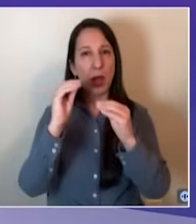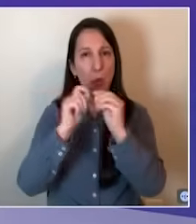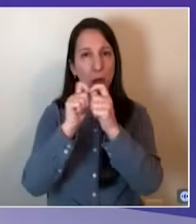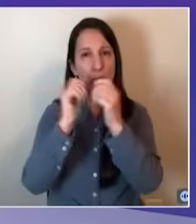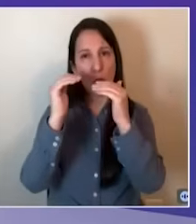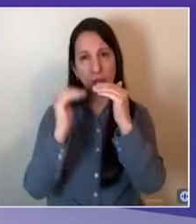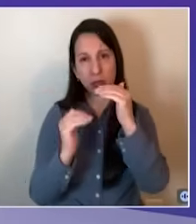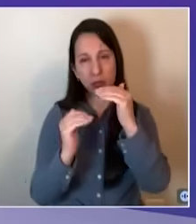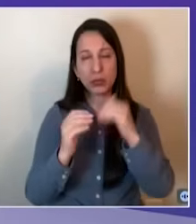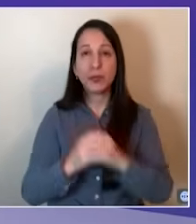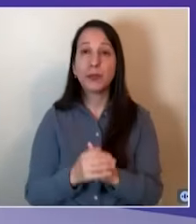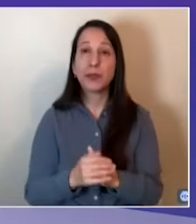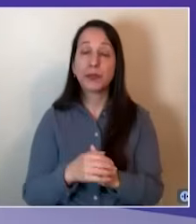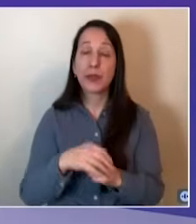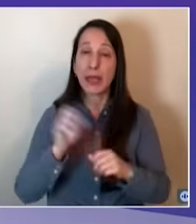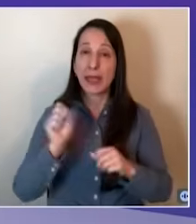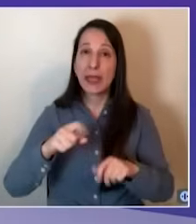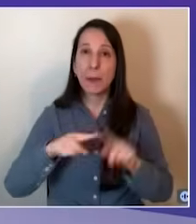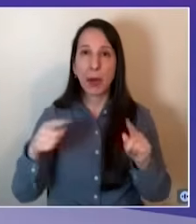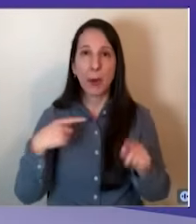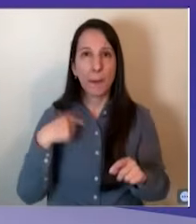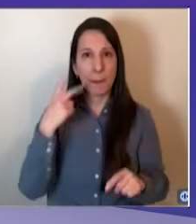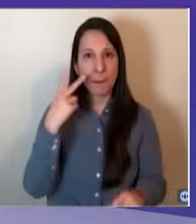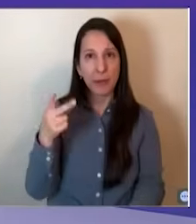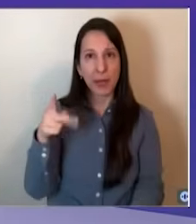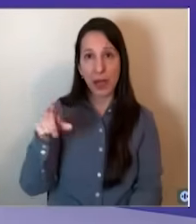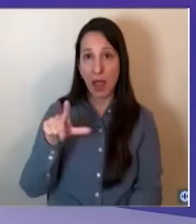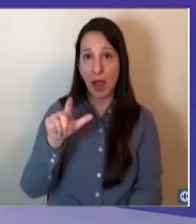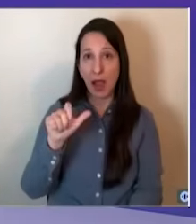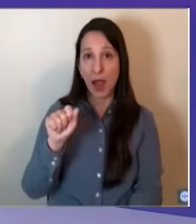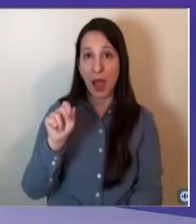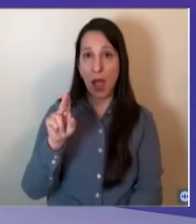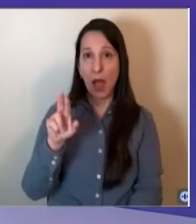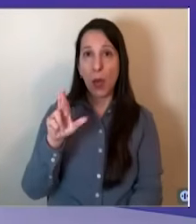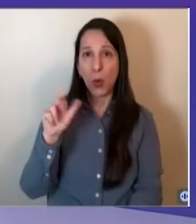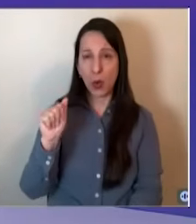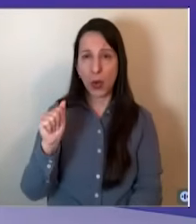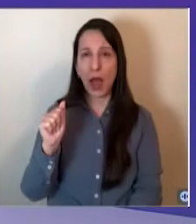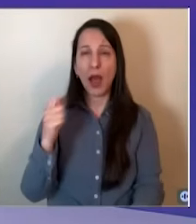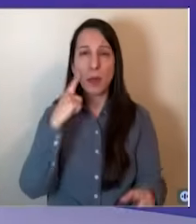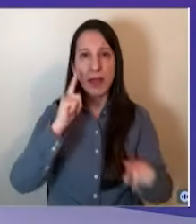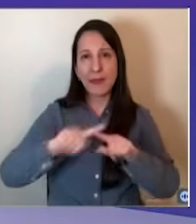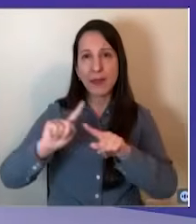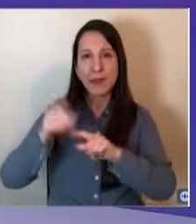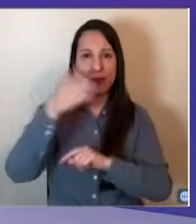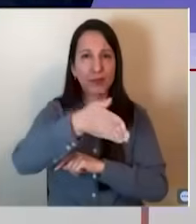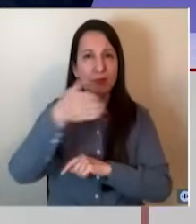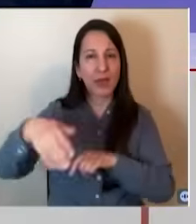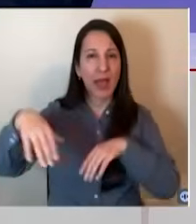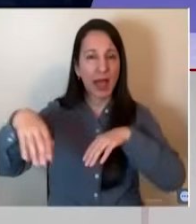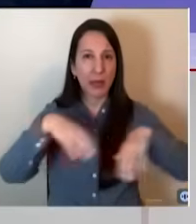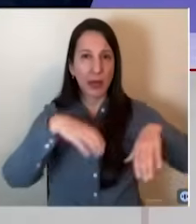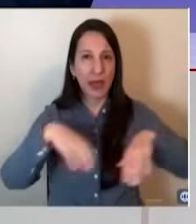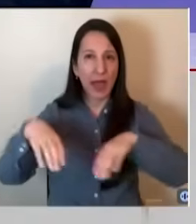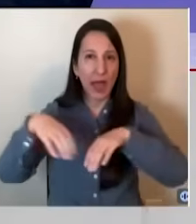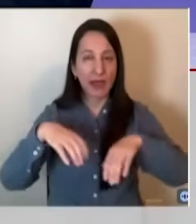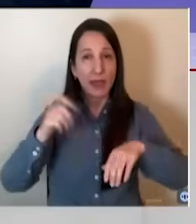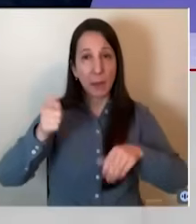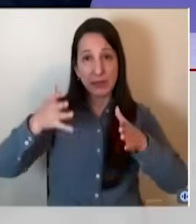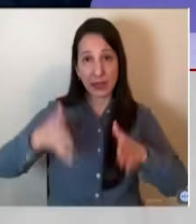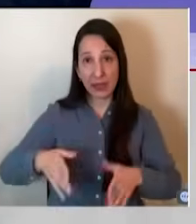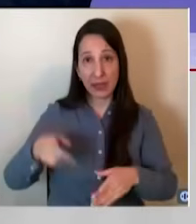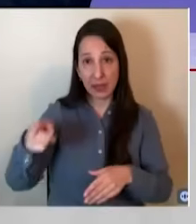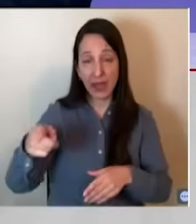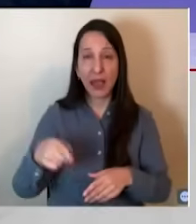sí hemos visto a doña Laura presente en todas las actividades del señor presidente y precisamente